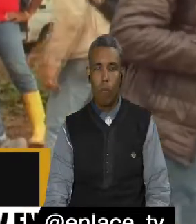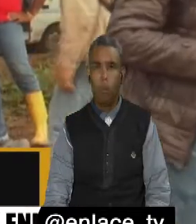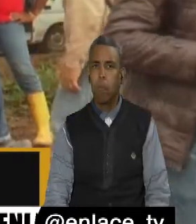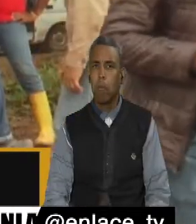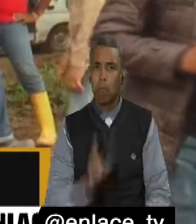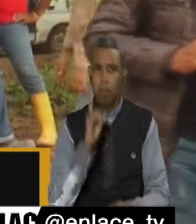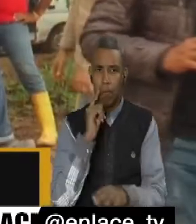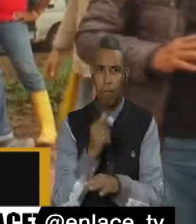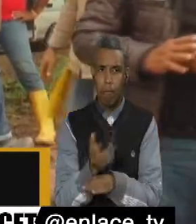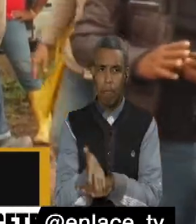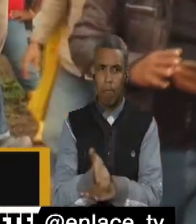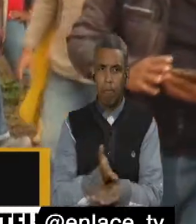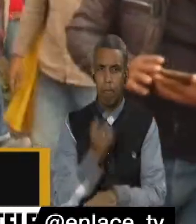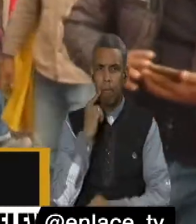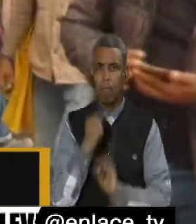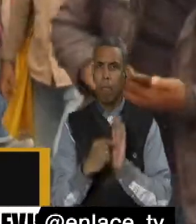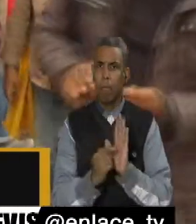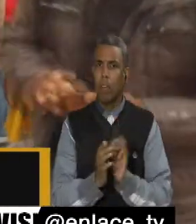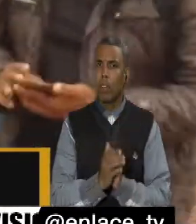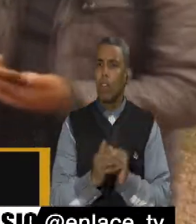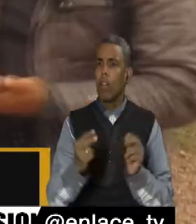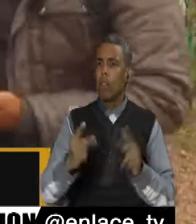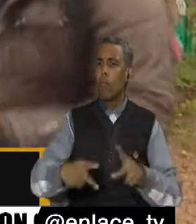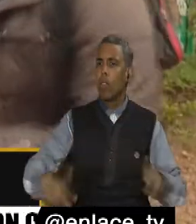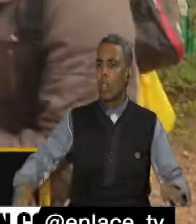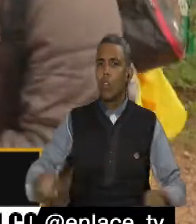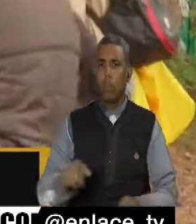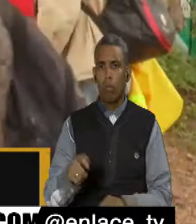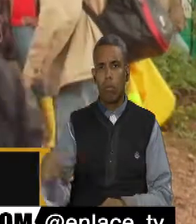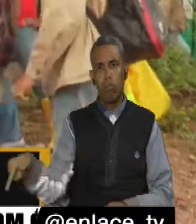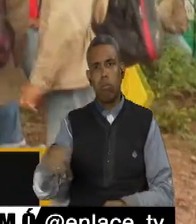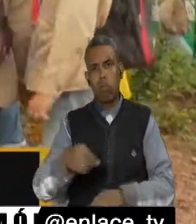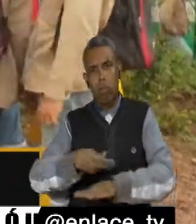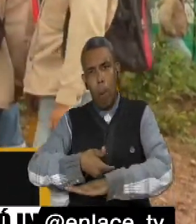solicitando incremento en sus condiciones laborales. Ellos solicitaban,